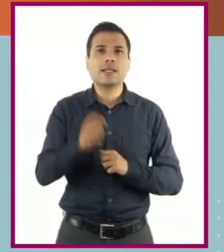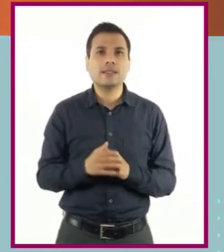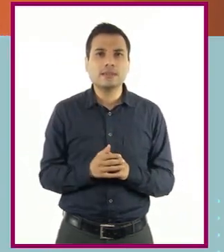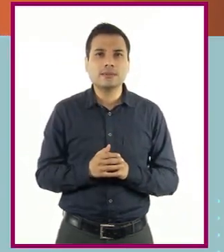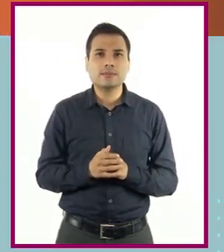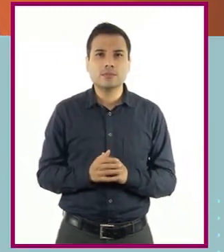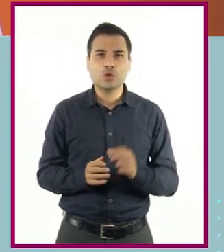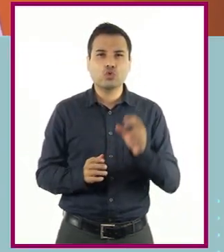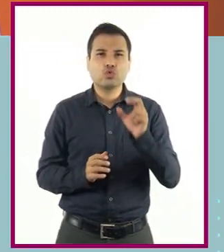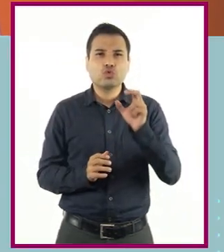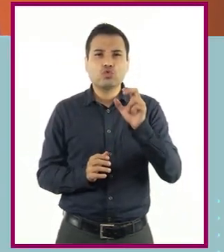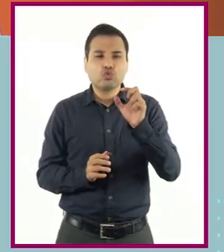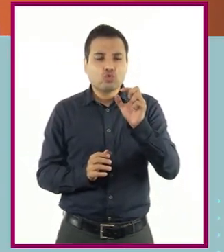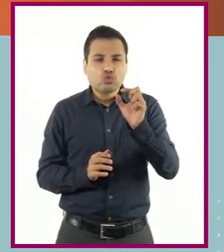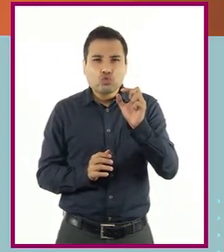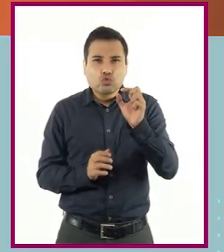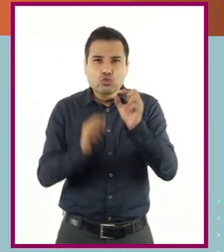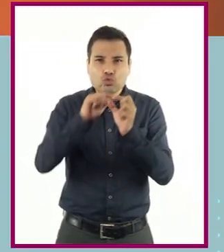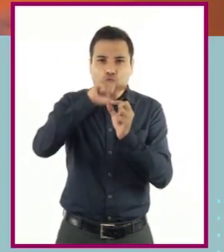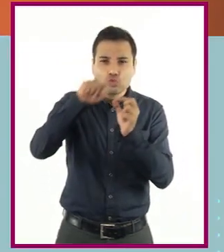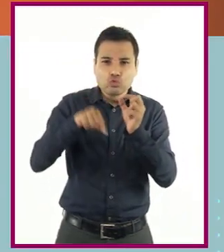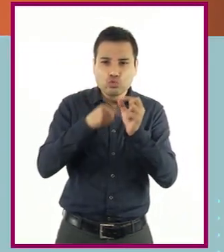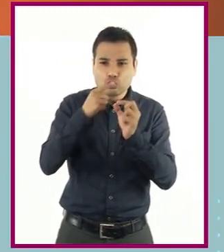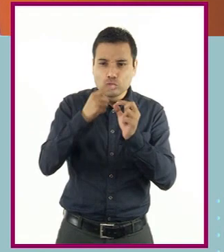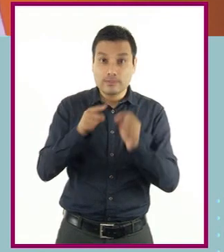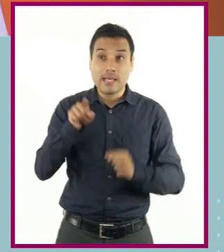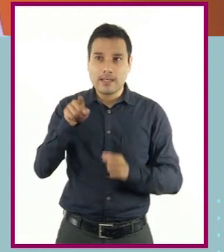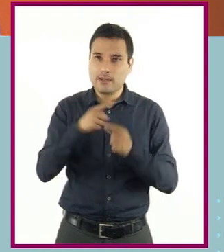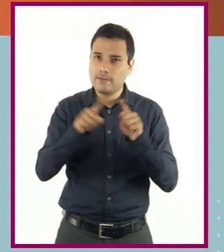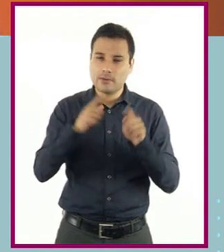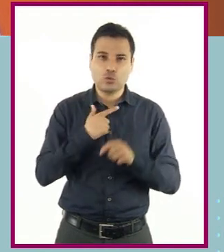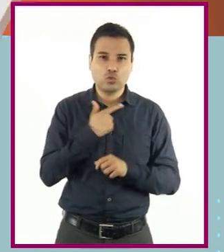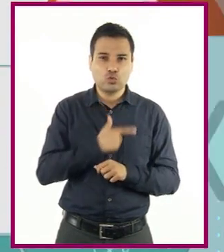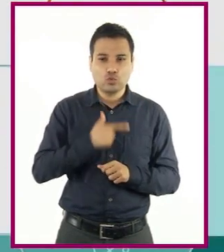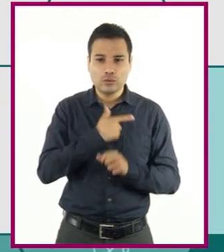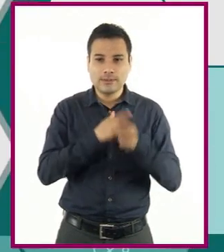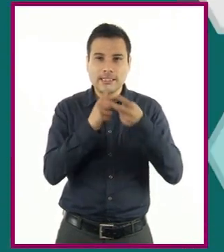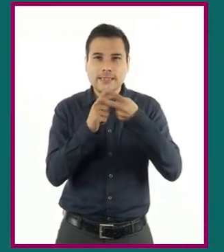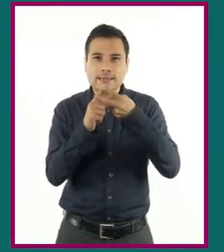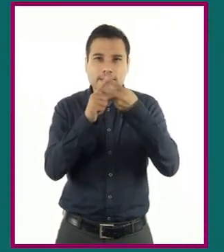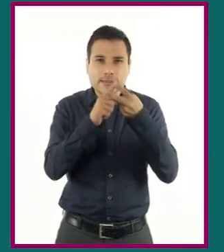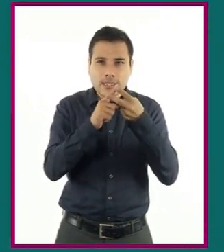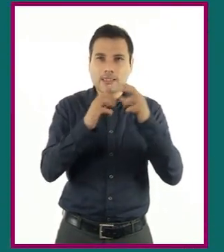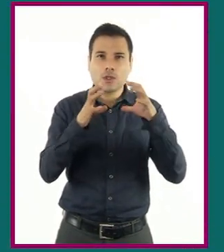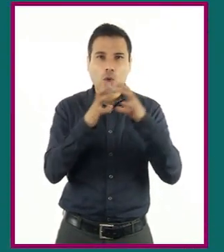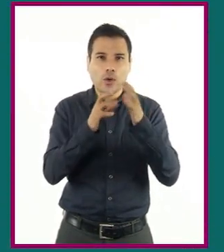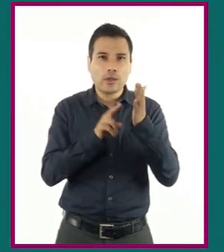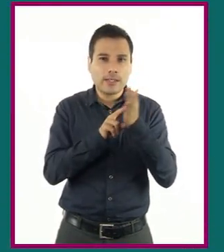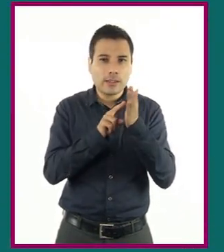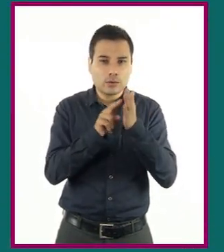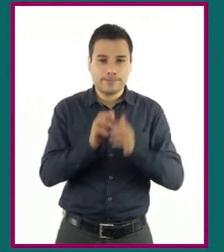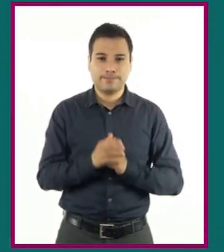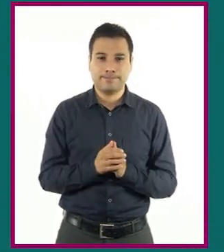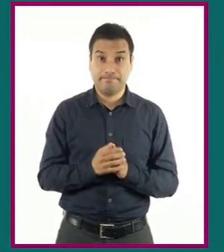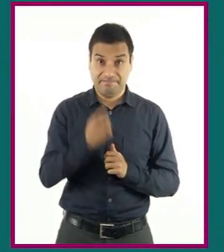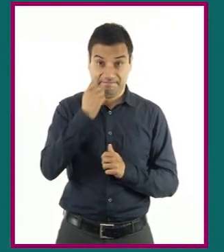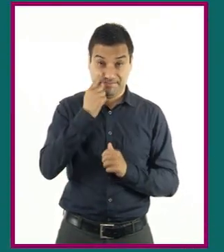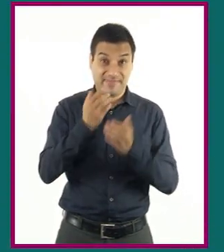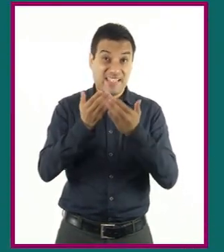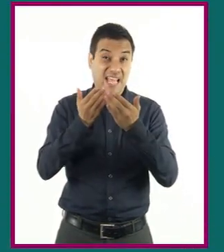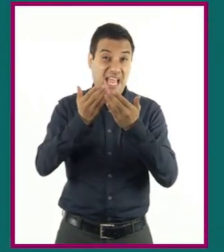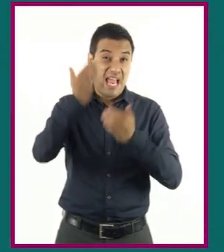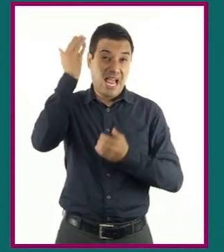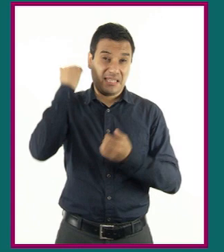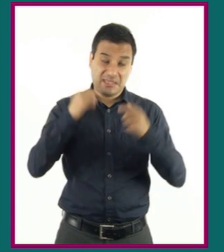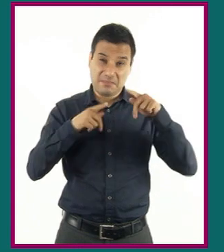que Hawking se enfocó en investigar las estrellas y los agujeros negros. Hay que mencionar que en ese entonces los